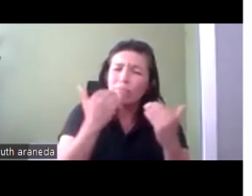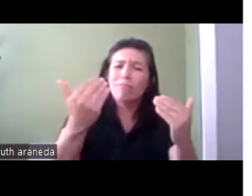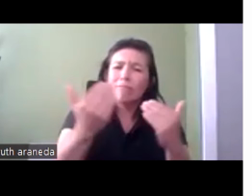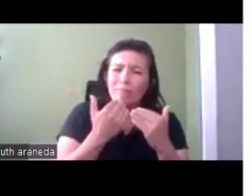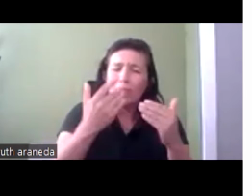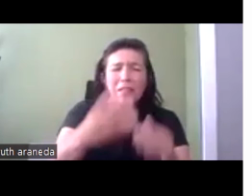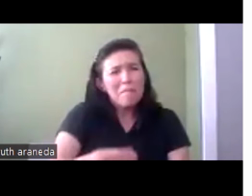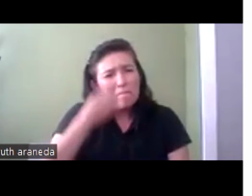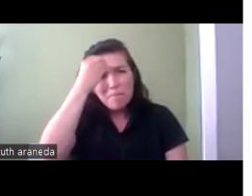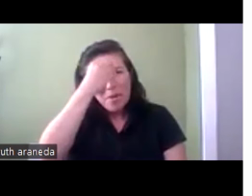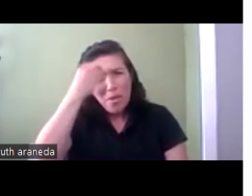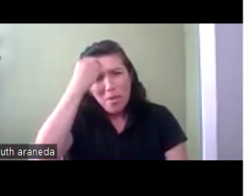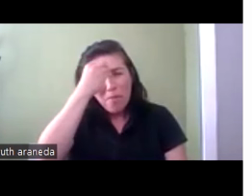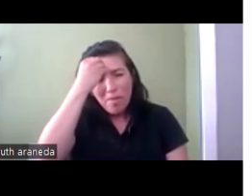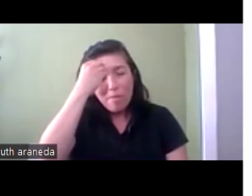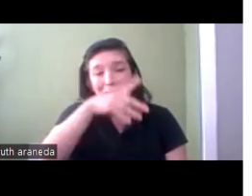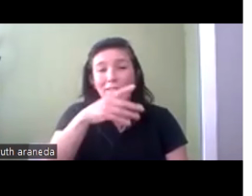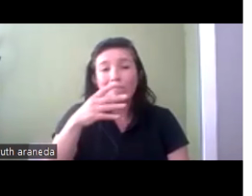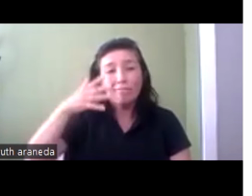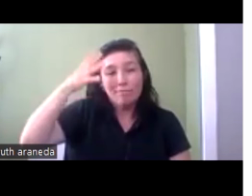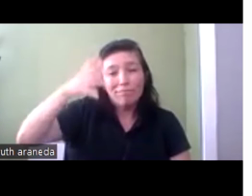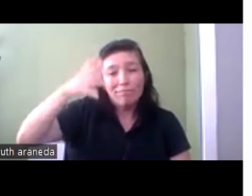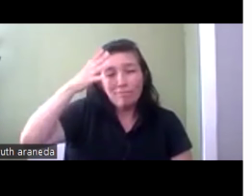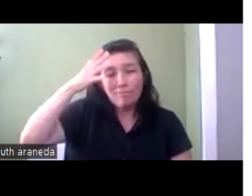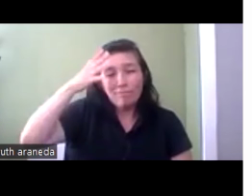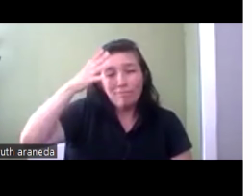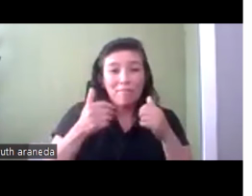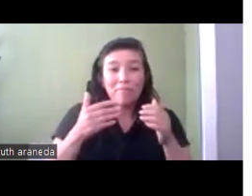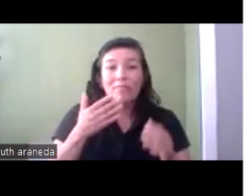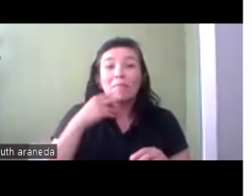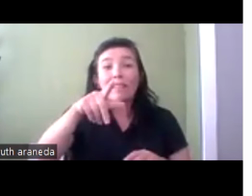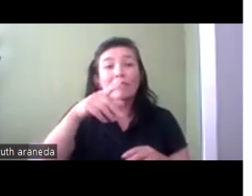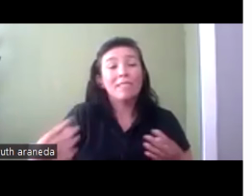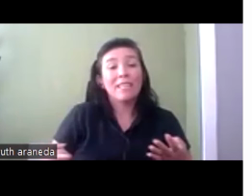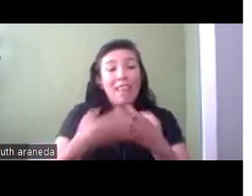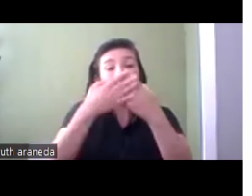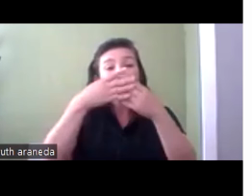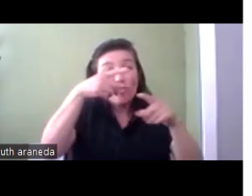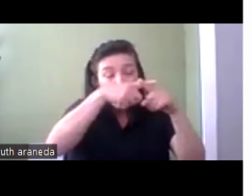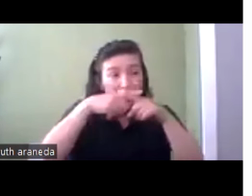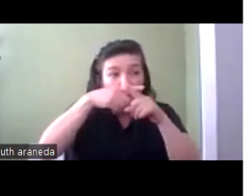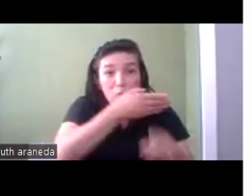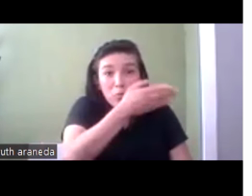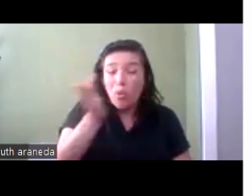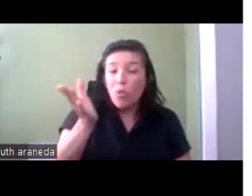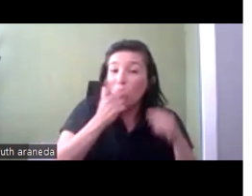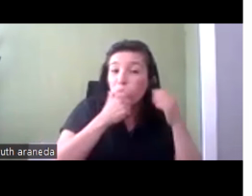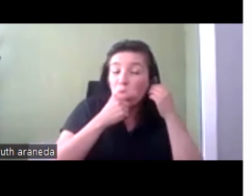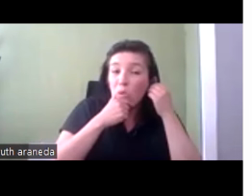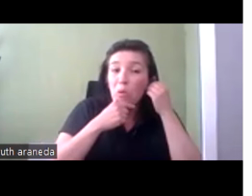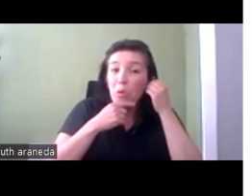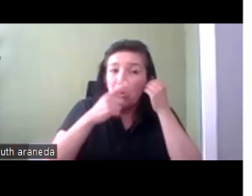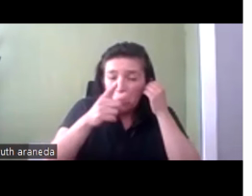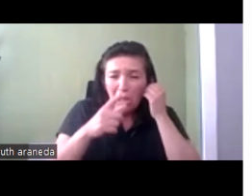notable preocupación para garantizar el éxito de la presentación. Ahí están nuestras redes sociales. Si tienen alguna duda, por favor no duden